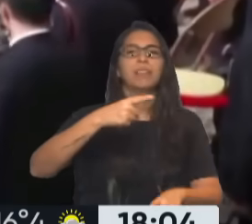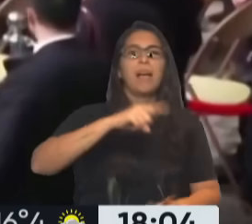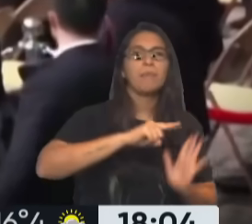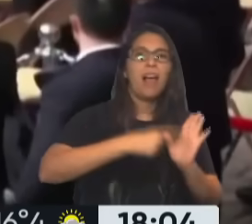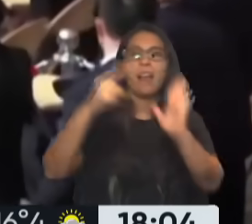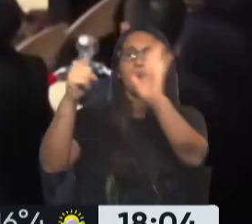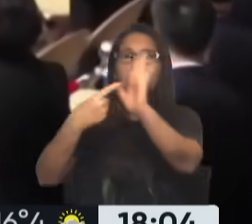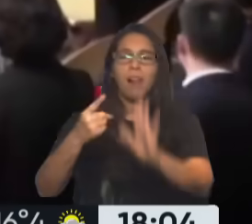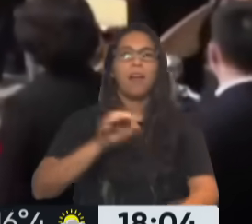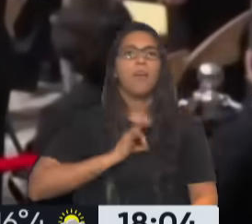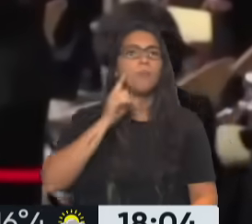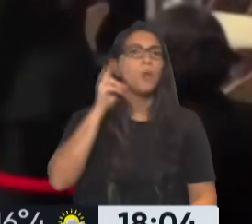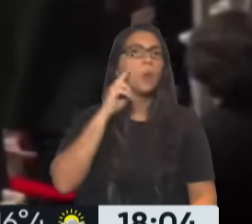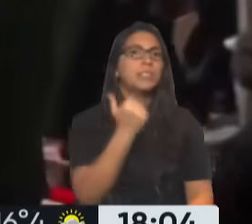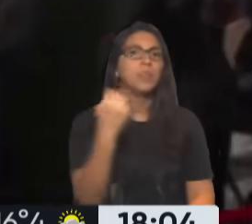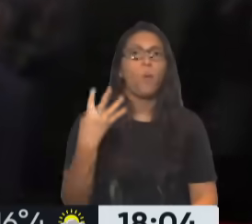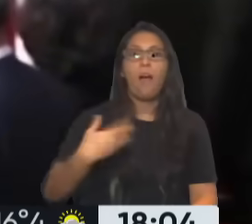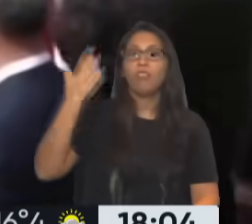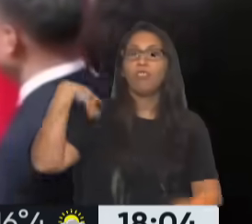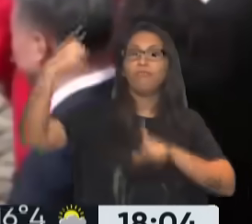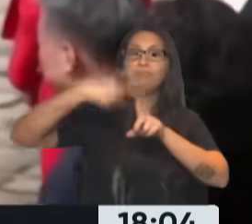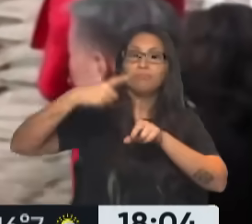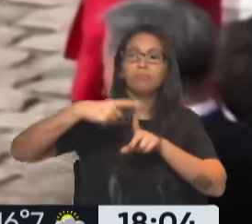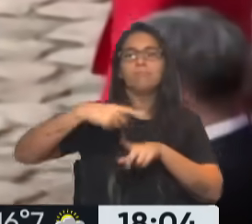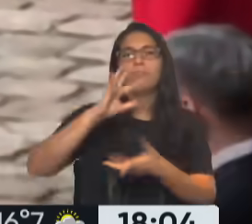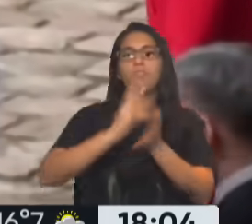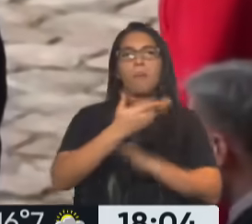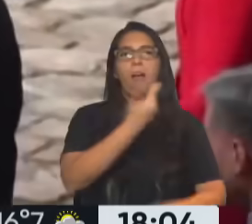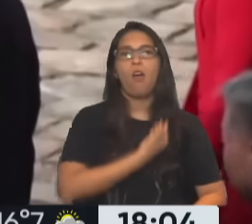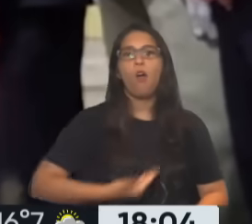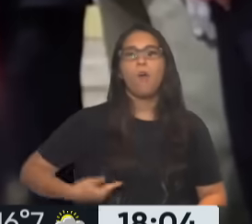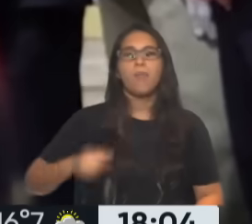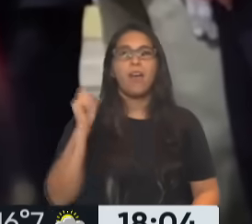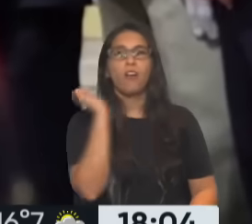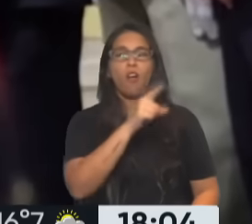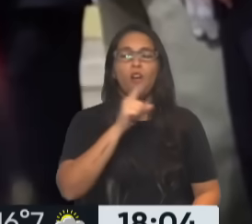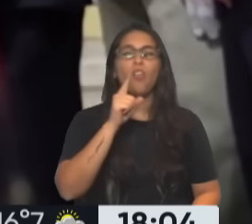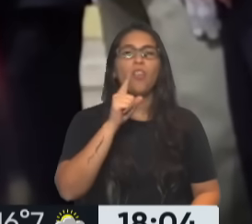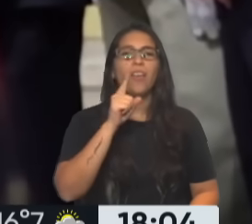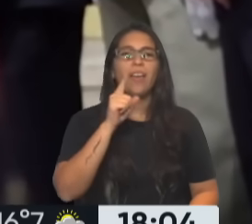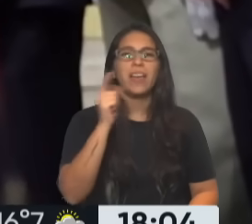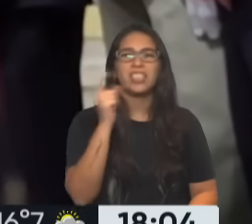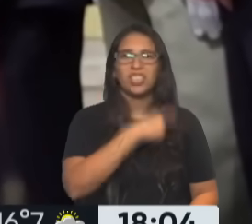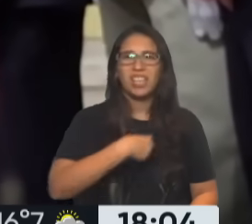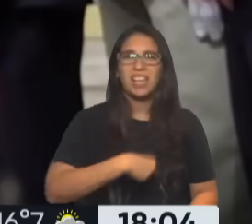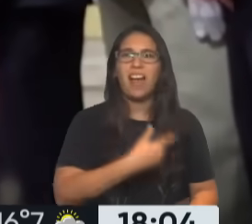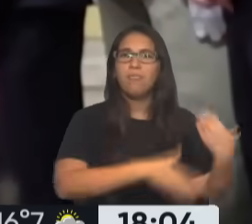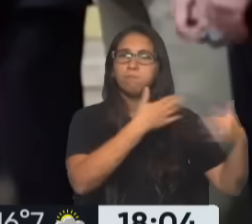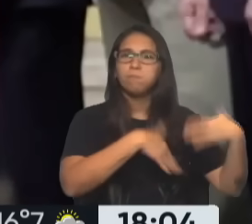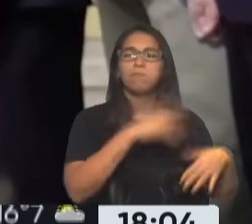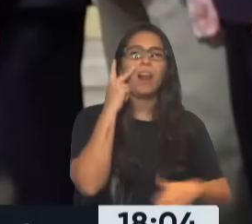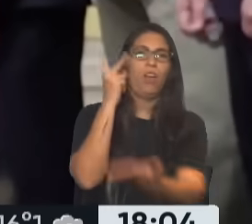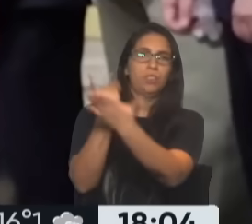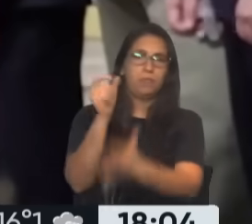en 1964, tras el reconocimiento oficial del gobierno de Charles de Gaulle de la República Popular China.